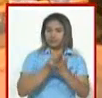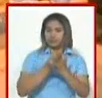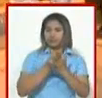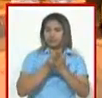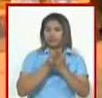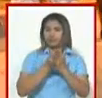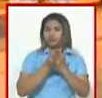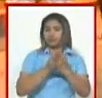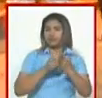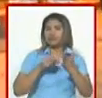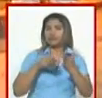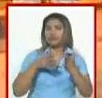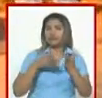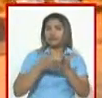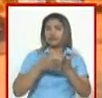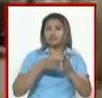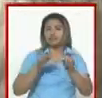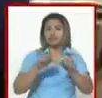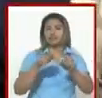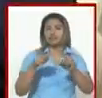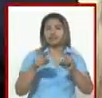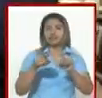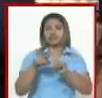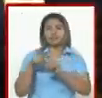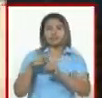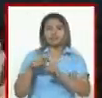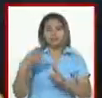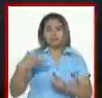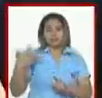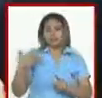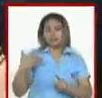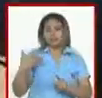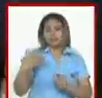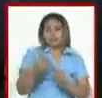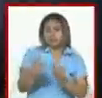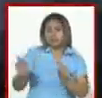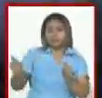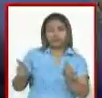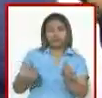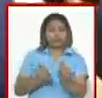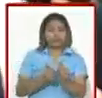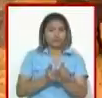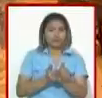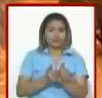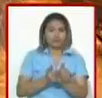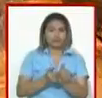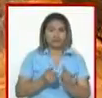las bancas el cementerio la cuchilla sólo sentía el impacto no me atrapó